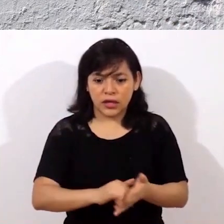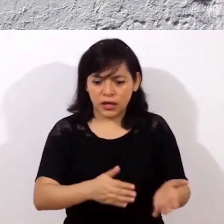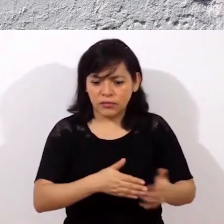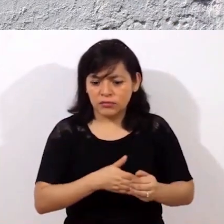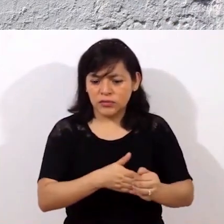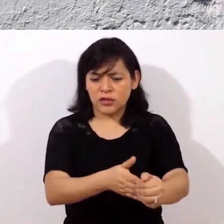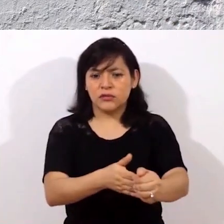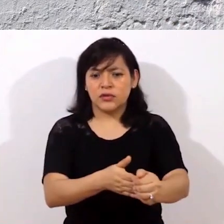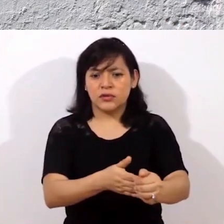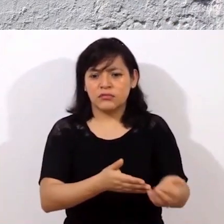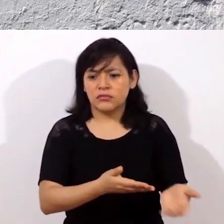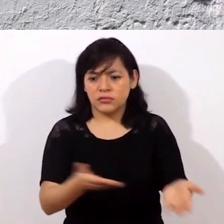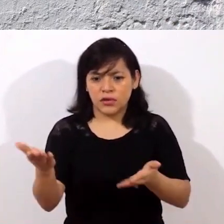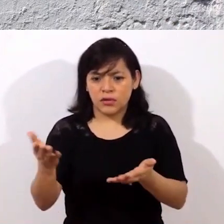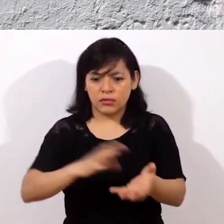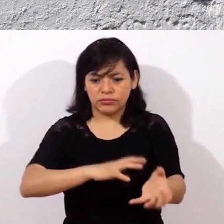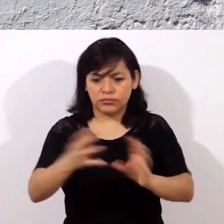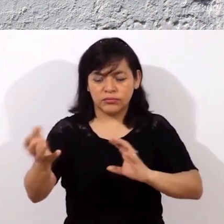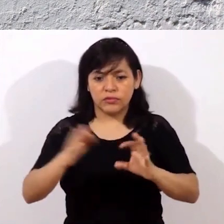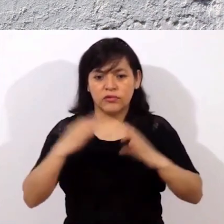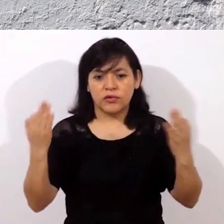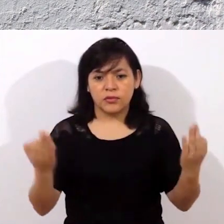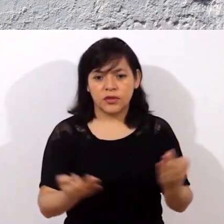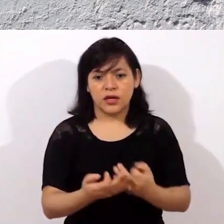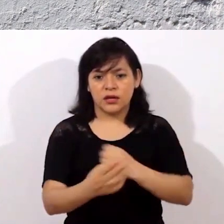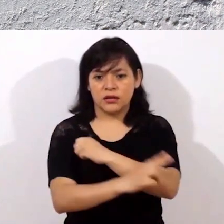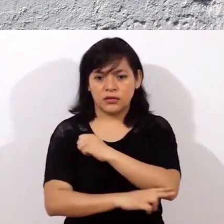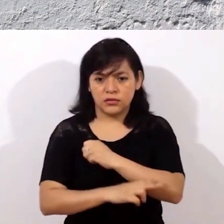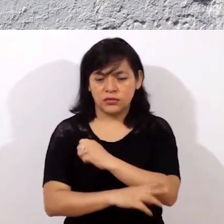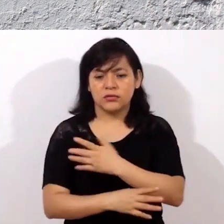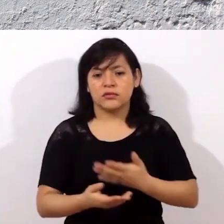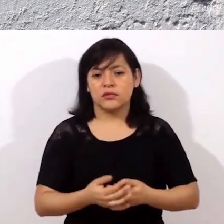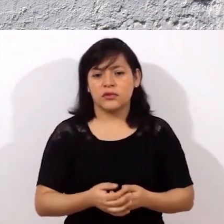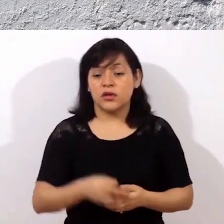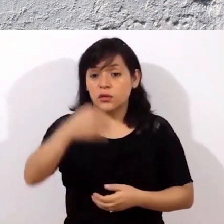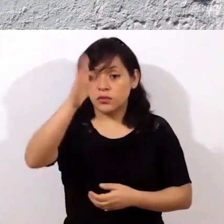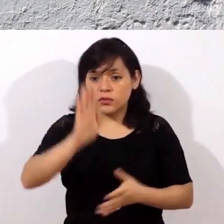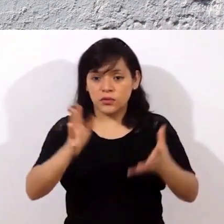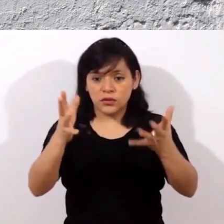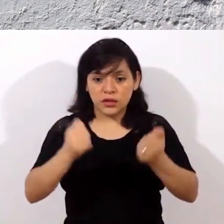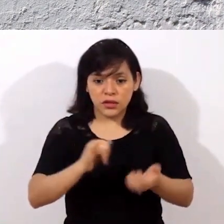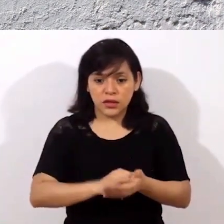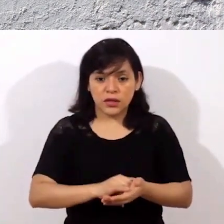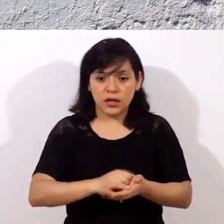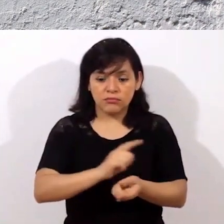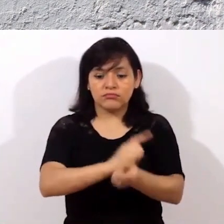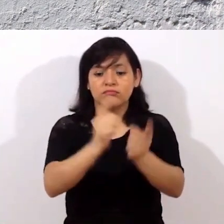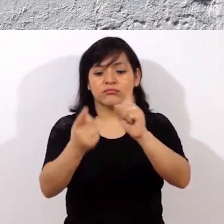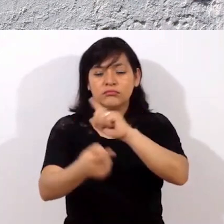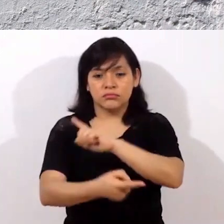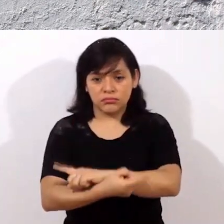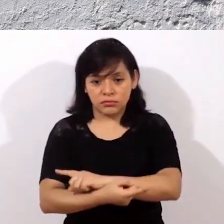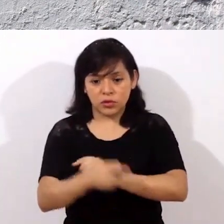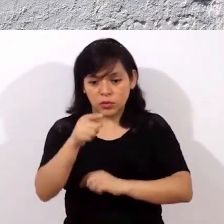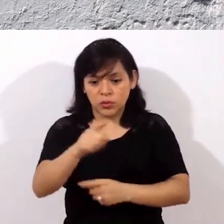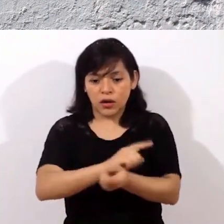sociedad. Dios quiere que tengamos cambios, pero un cambio producido por Él, porque un cambio que si